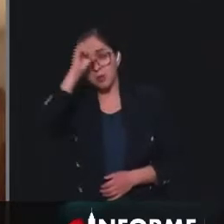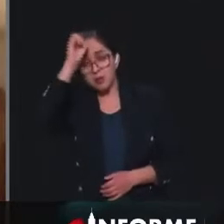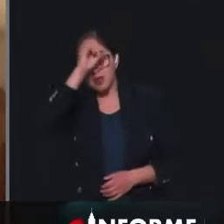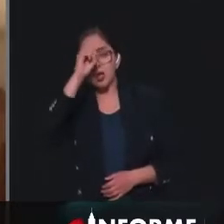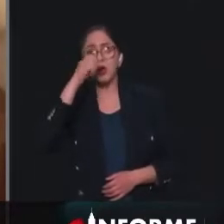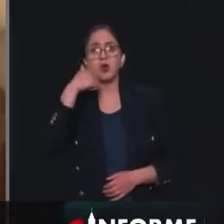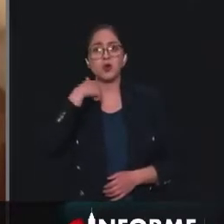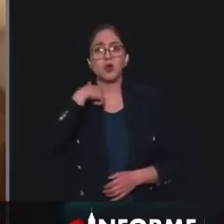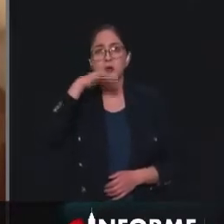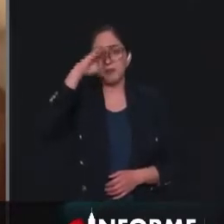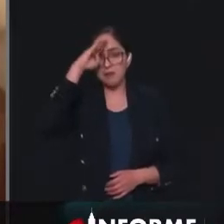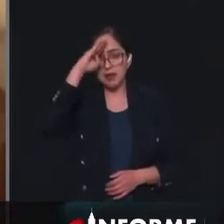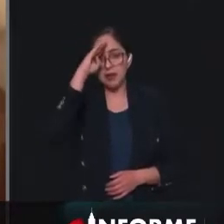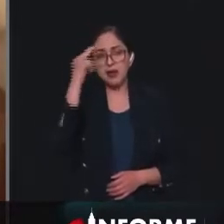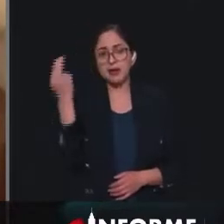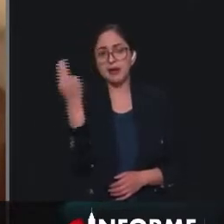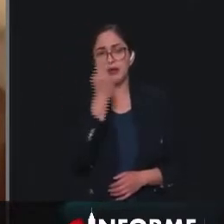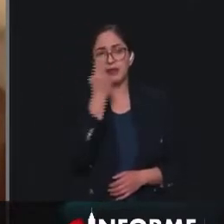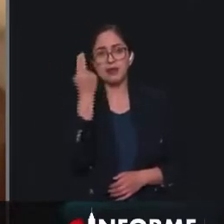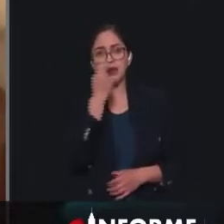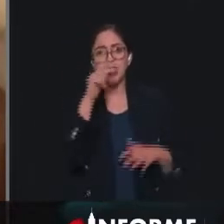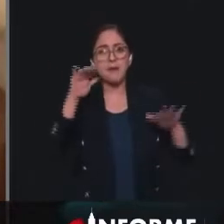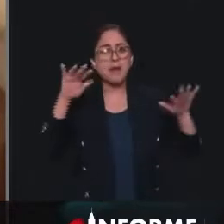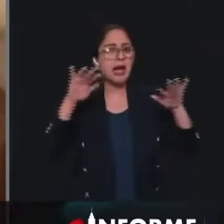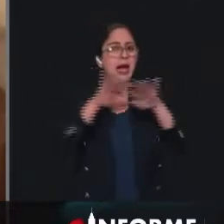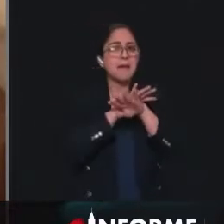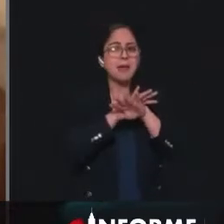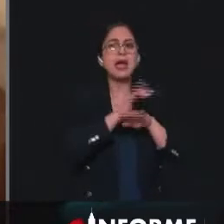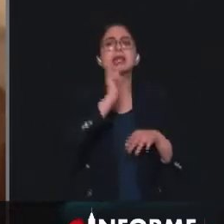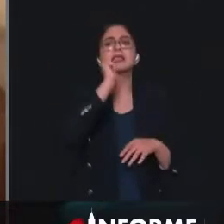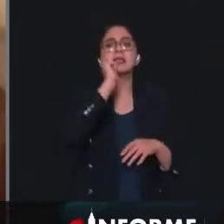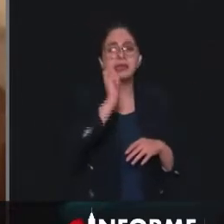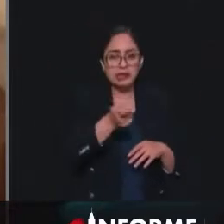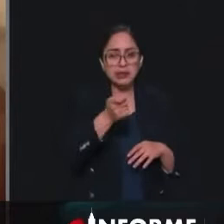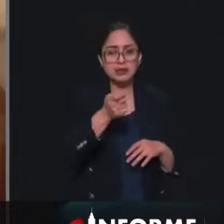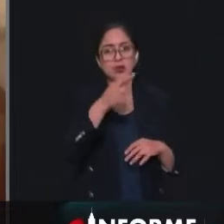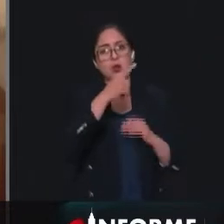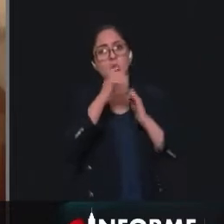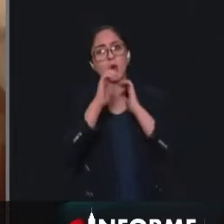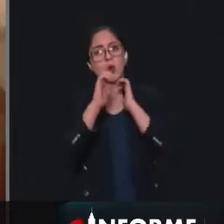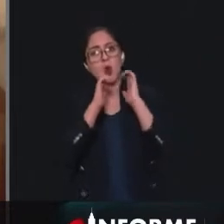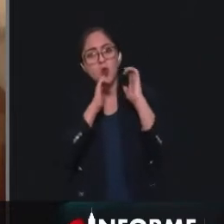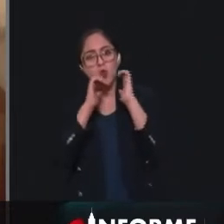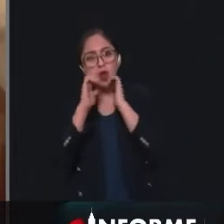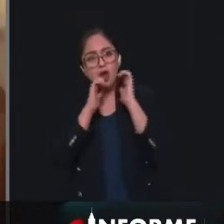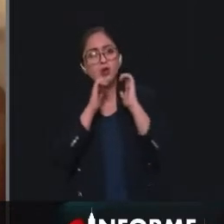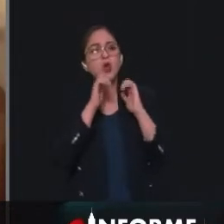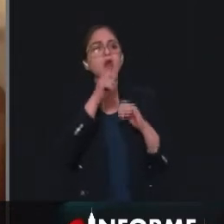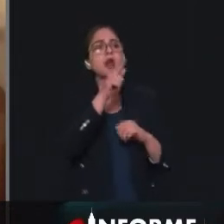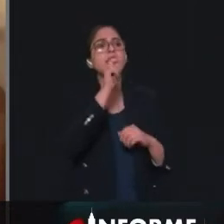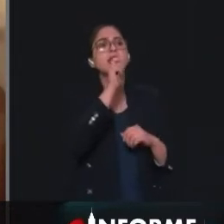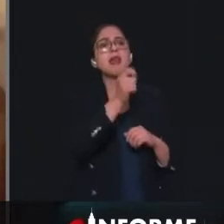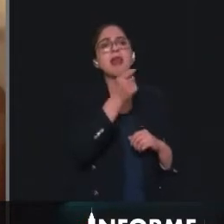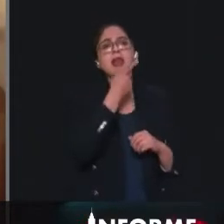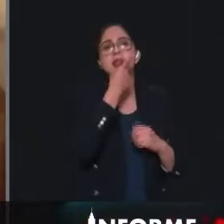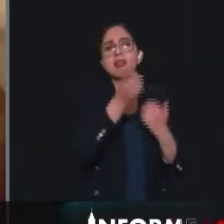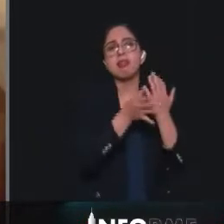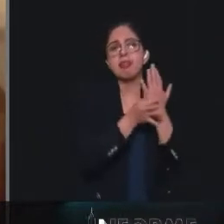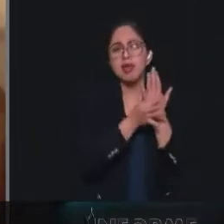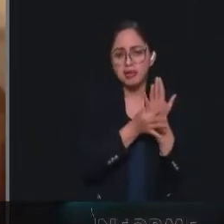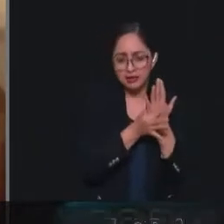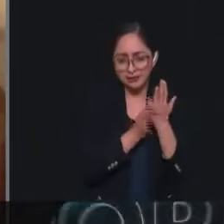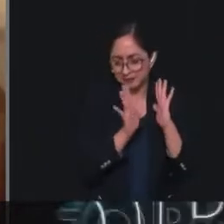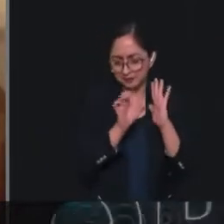deben cambiar, tienen más bien que ver con la comunicación y con el discurso, ¿no? O sea, por ejemplo, estoy consciente,